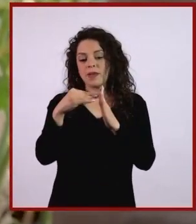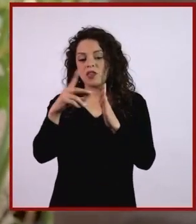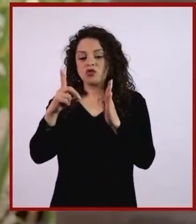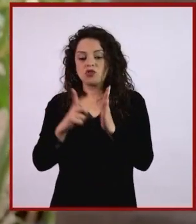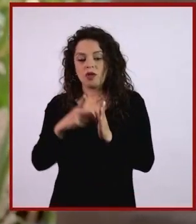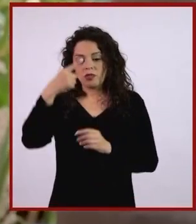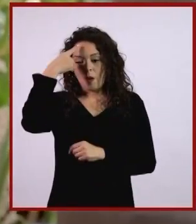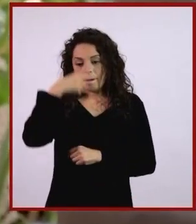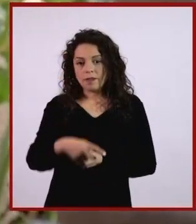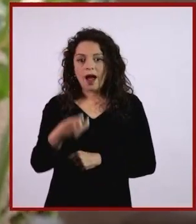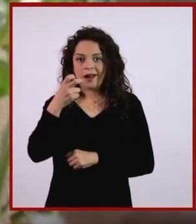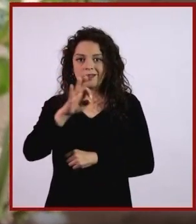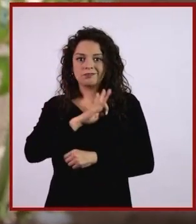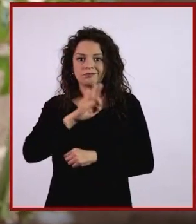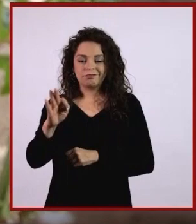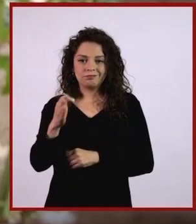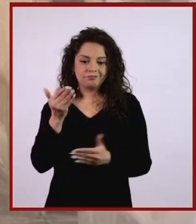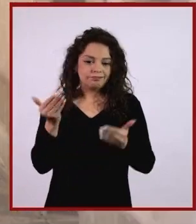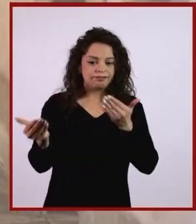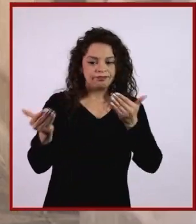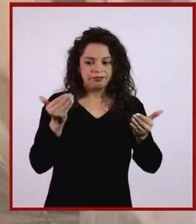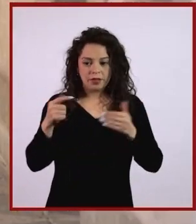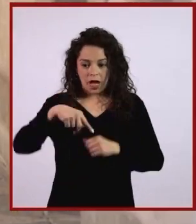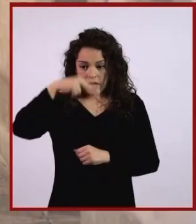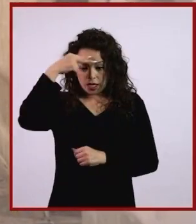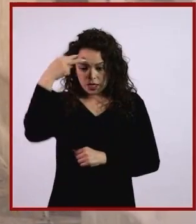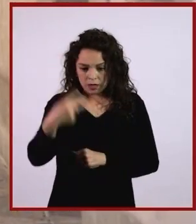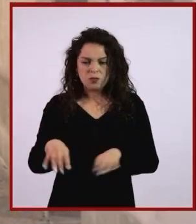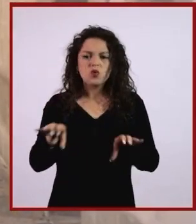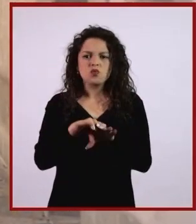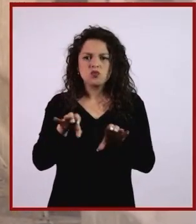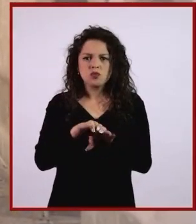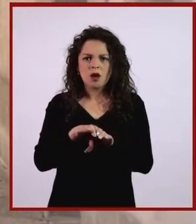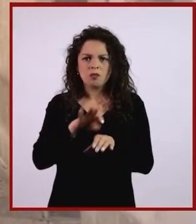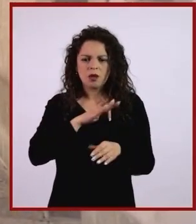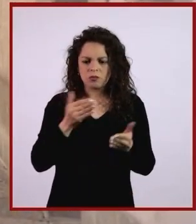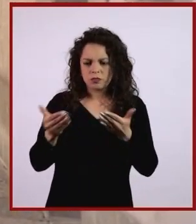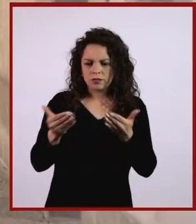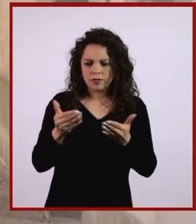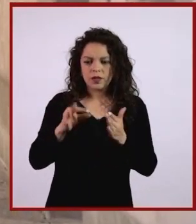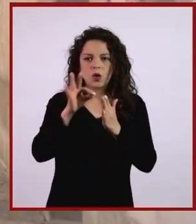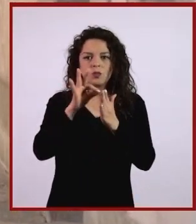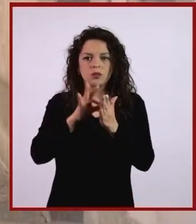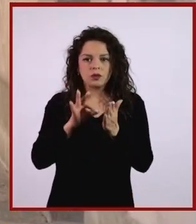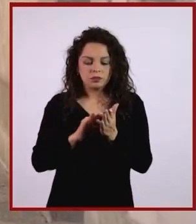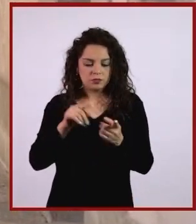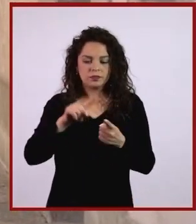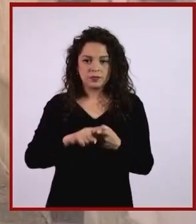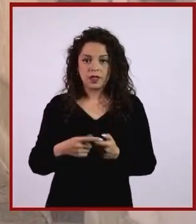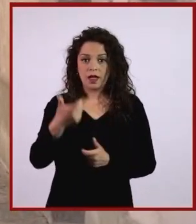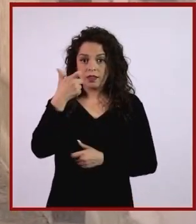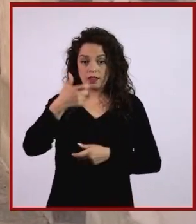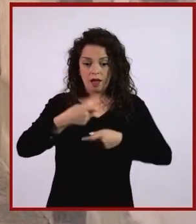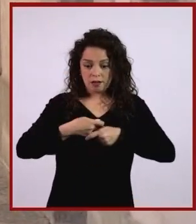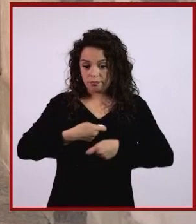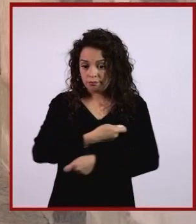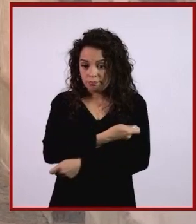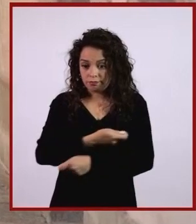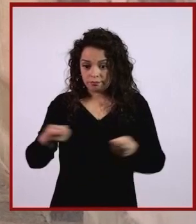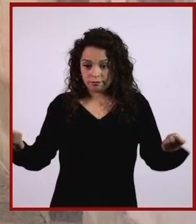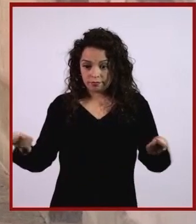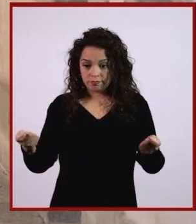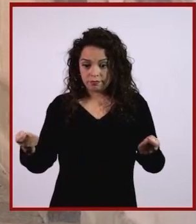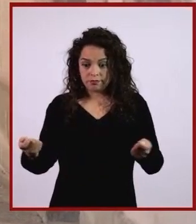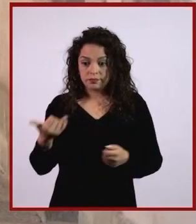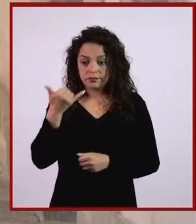y metodologías para su medición. En México se mide con base en los siguientes puntos: la distribución de los ingresos entre